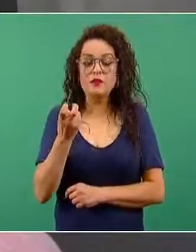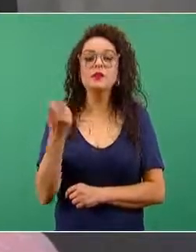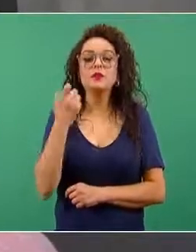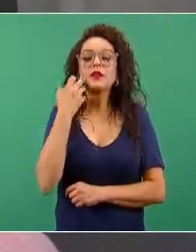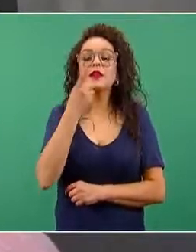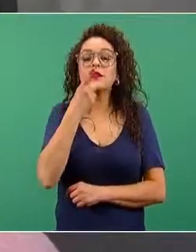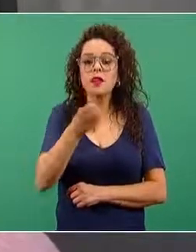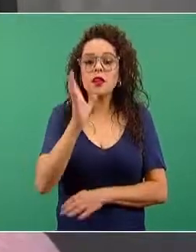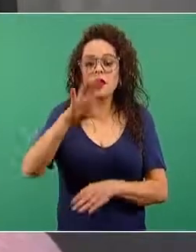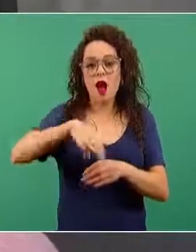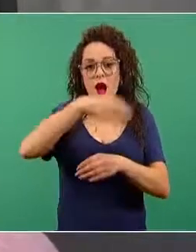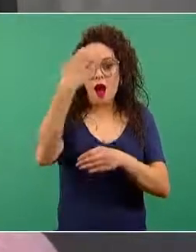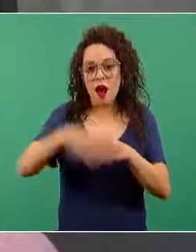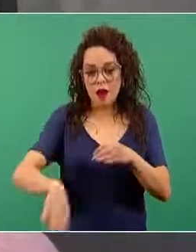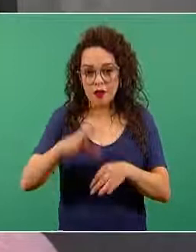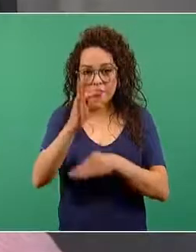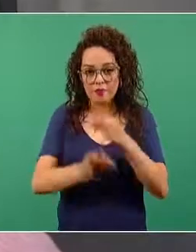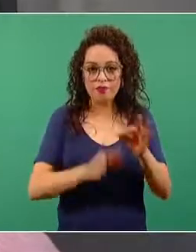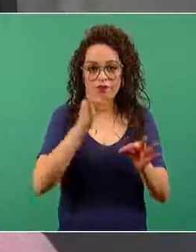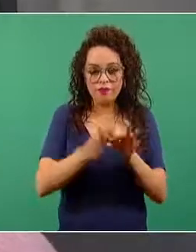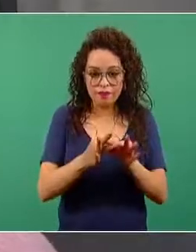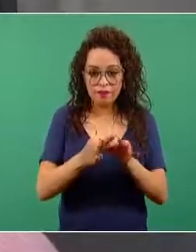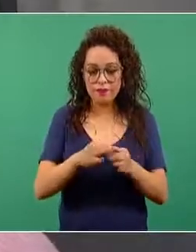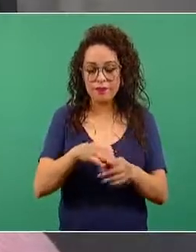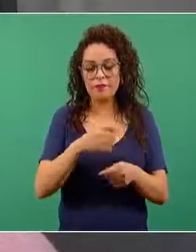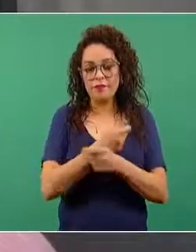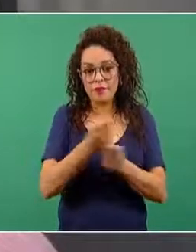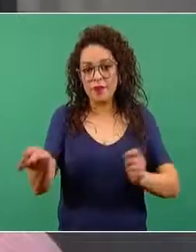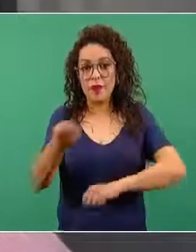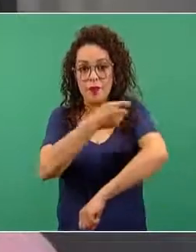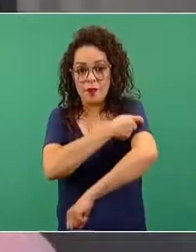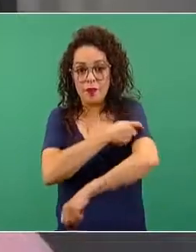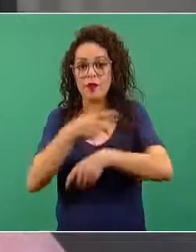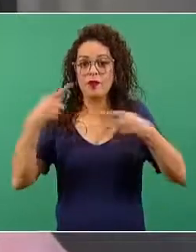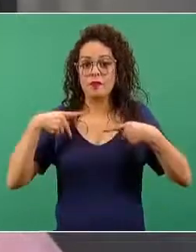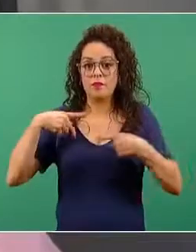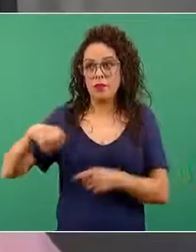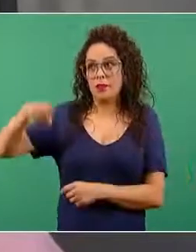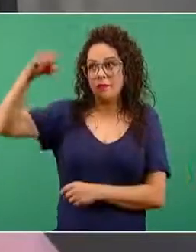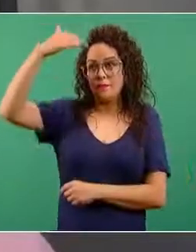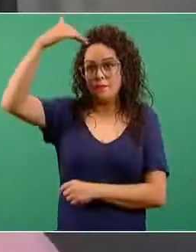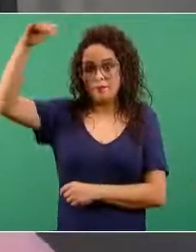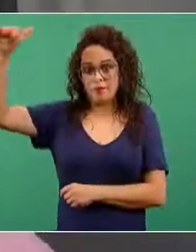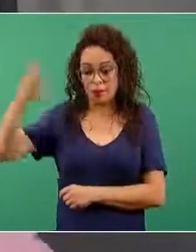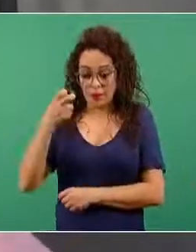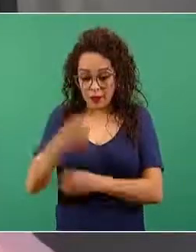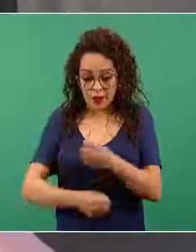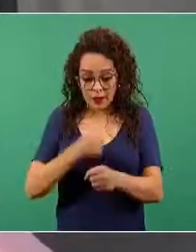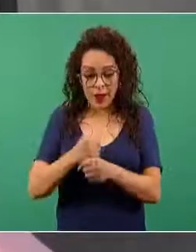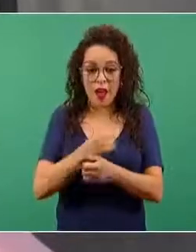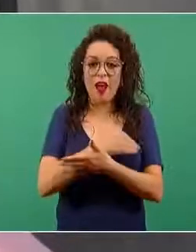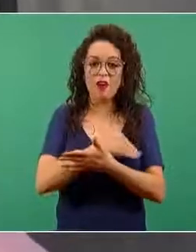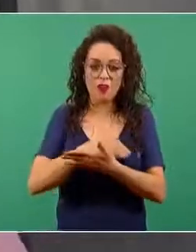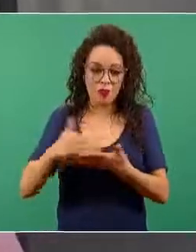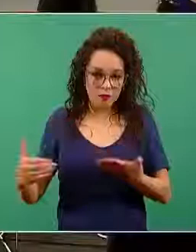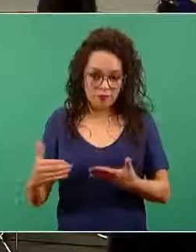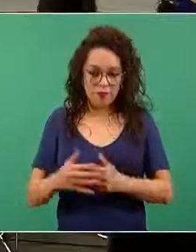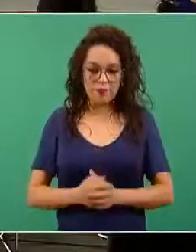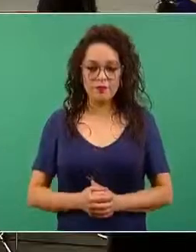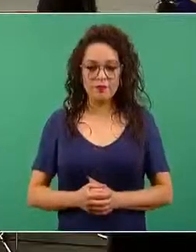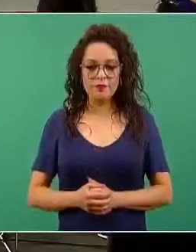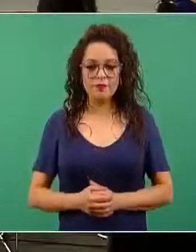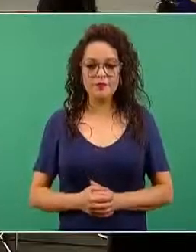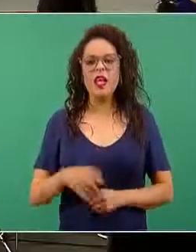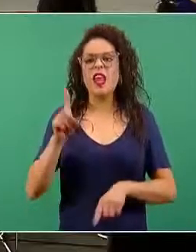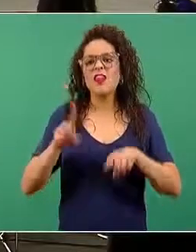de vacunar a toda la población adulta en México a mitad de este año. ¿De qué depende que lo logremos? Fundamentalmente de